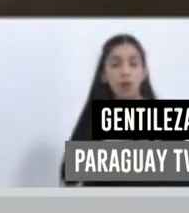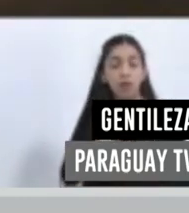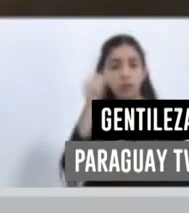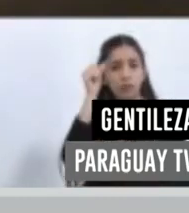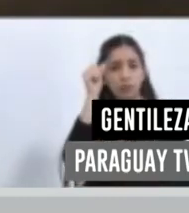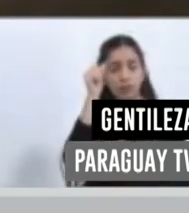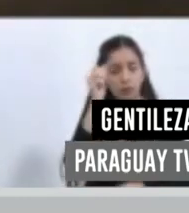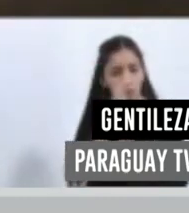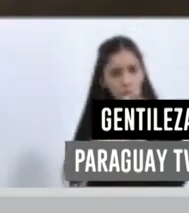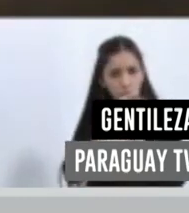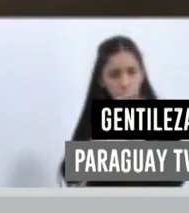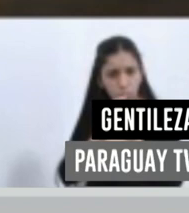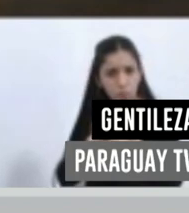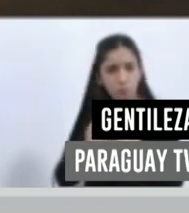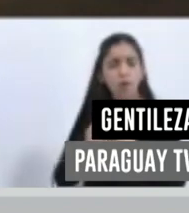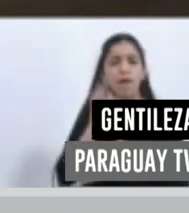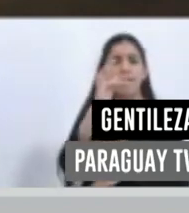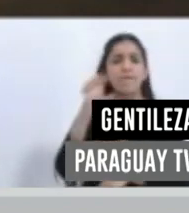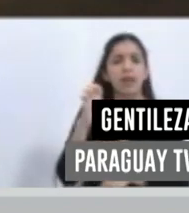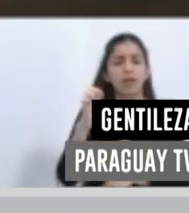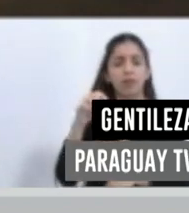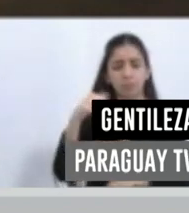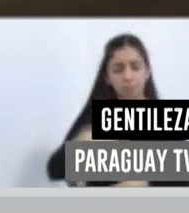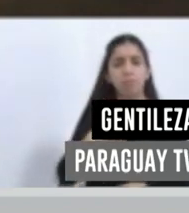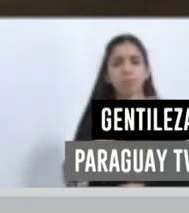a quienes nunca perdieron la fe